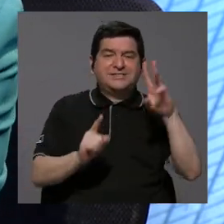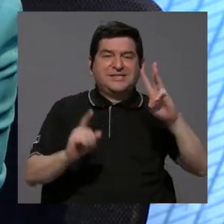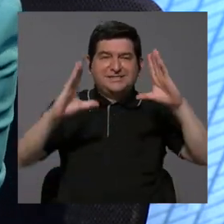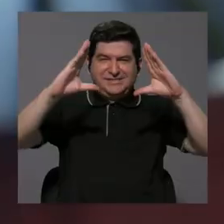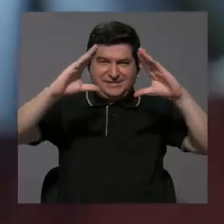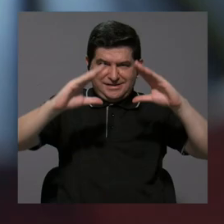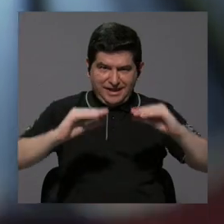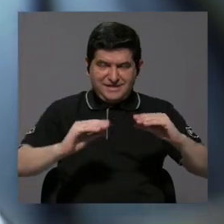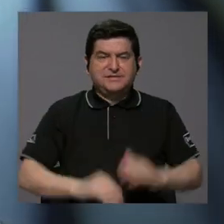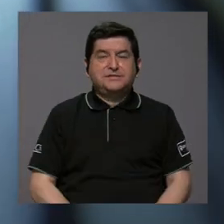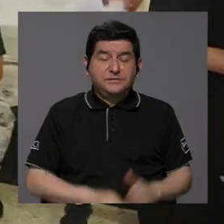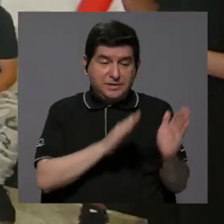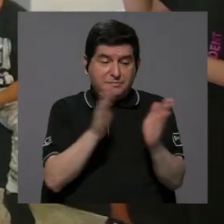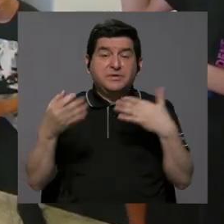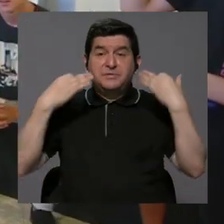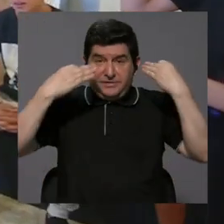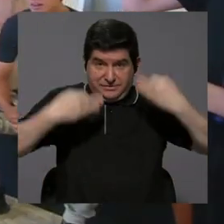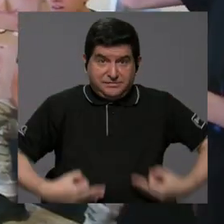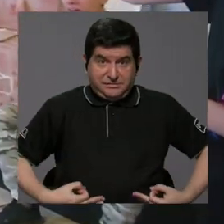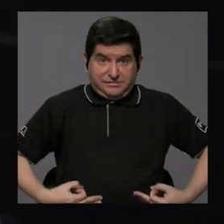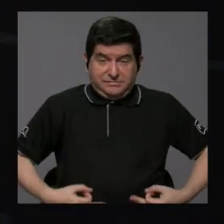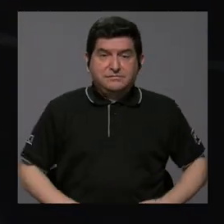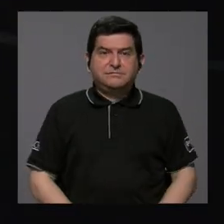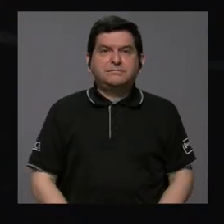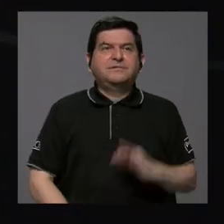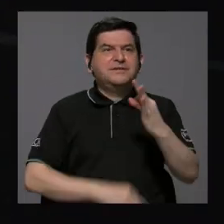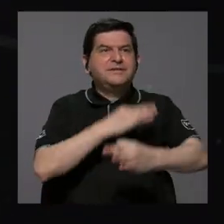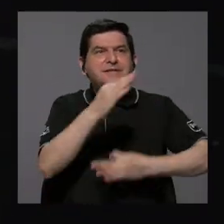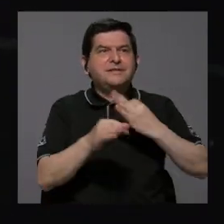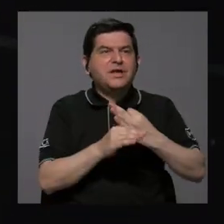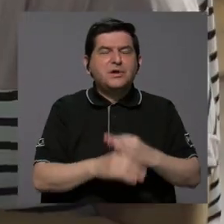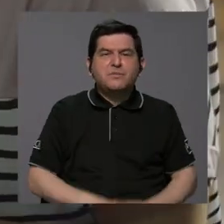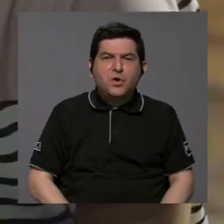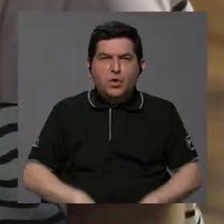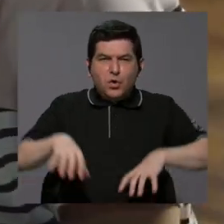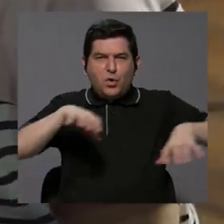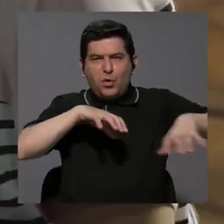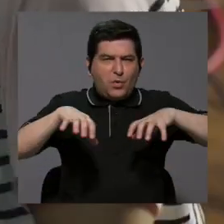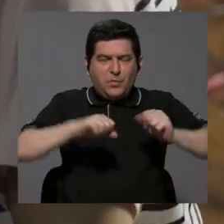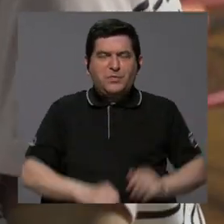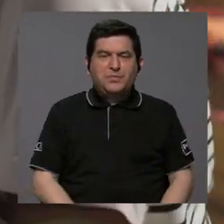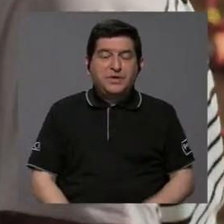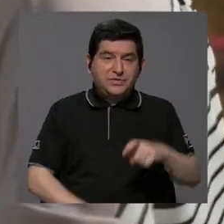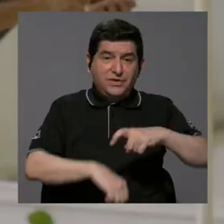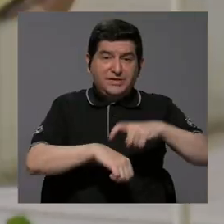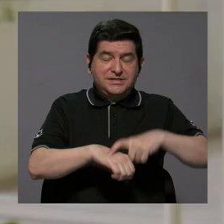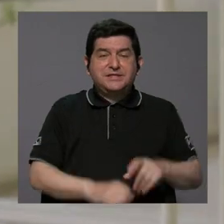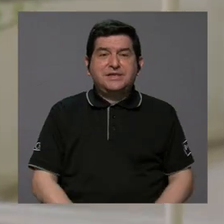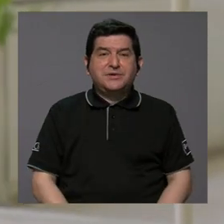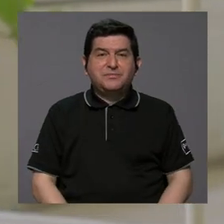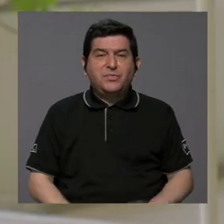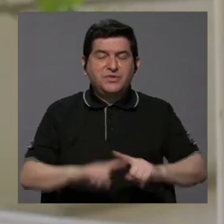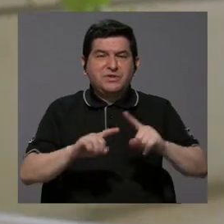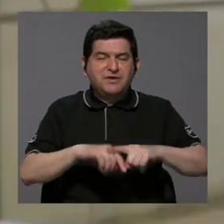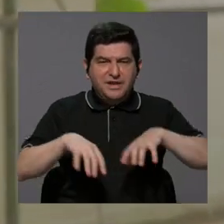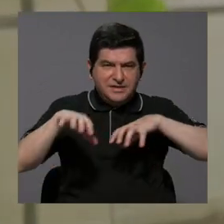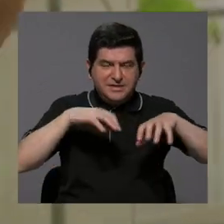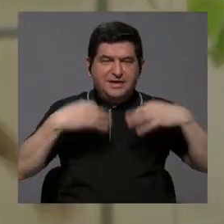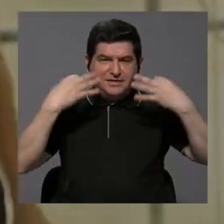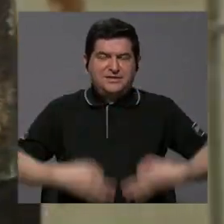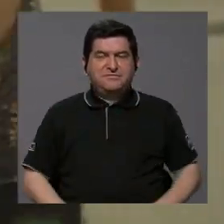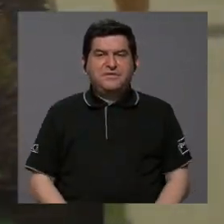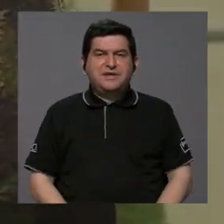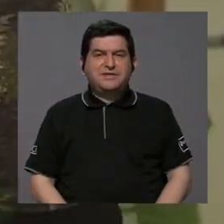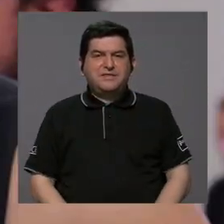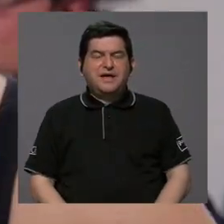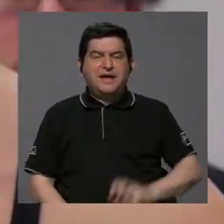tarde preparación física como tipo aeróbicos o en esa época nos daban ya ballet tres veces